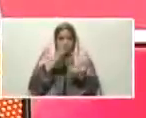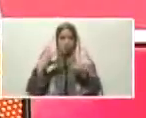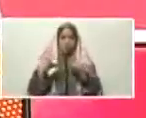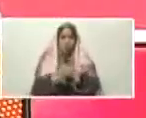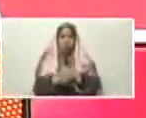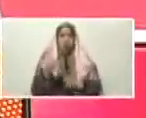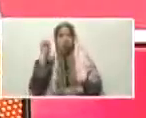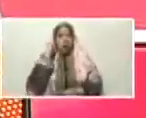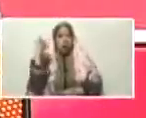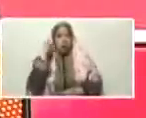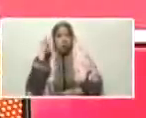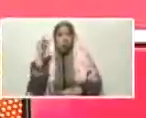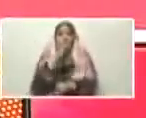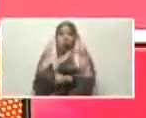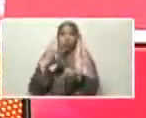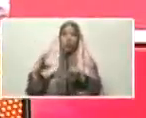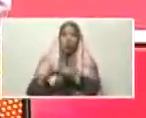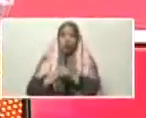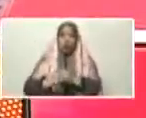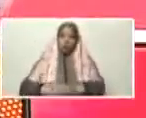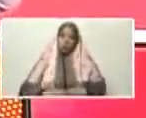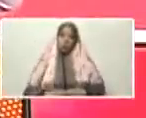ideológica cultural